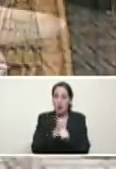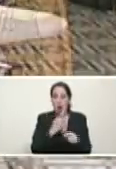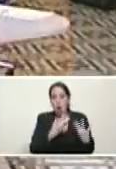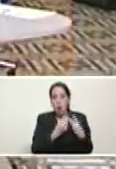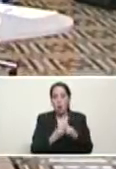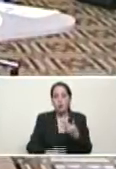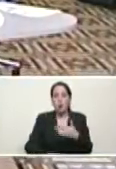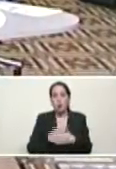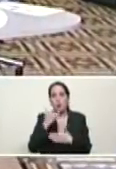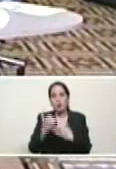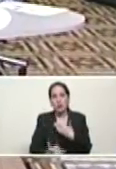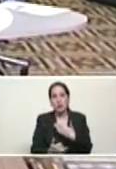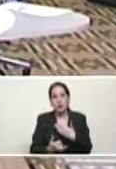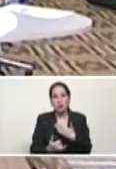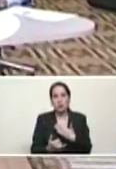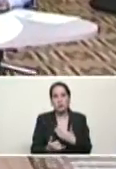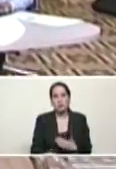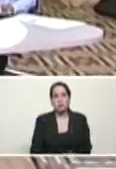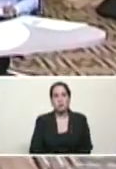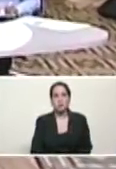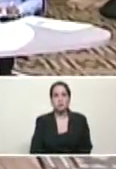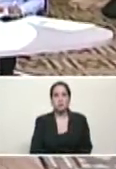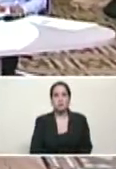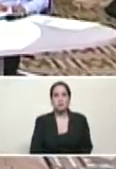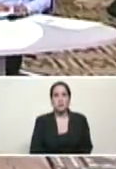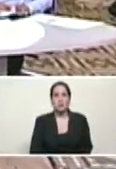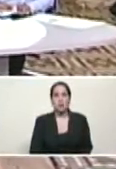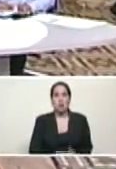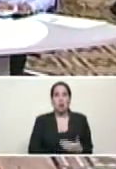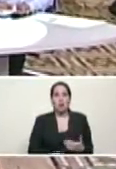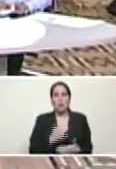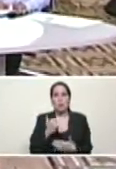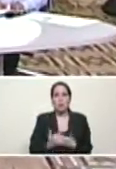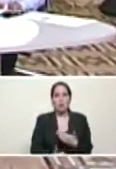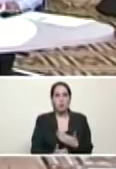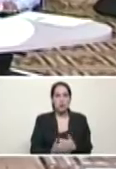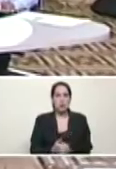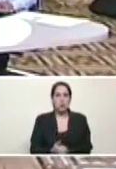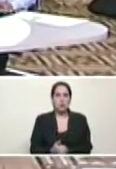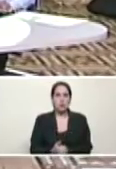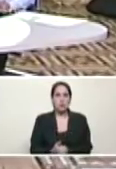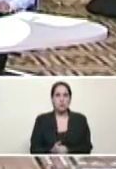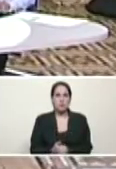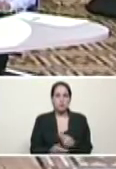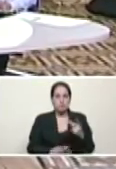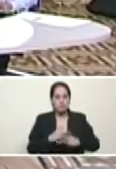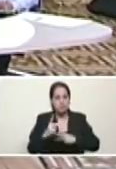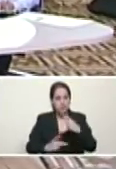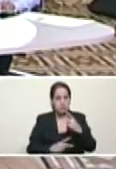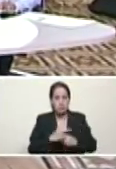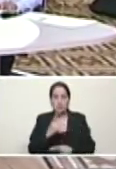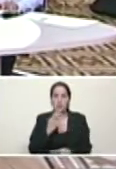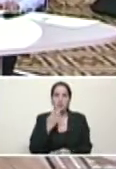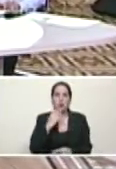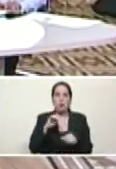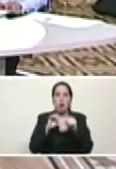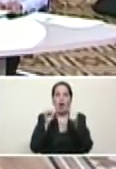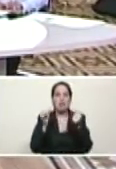proyectos. Proyectos productivos, por ejemplo. Los proyectos productivos de los